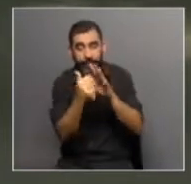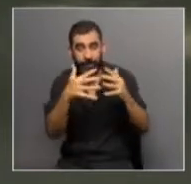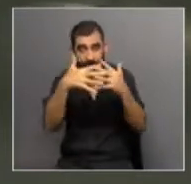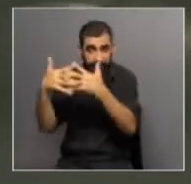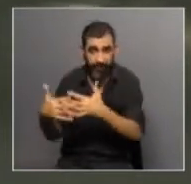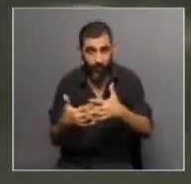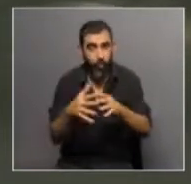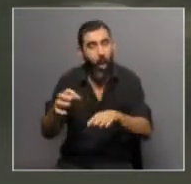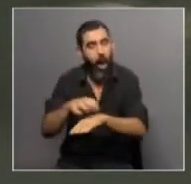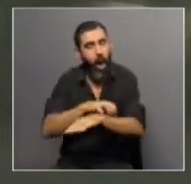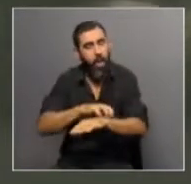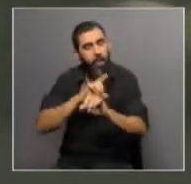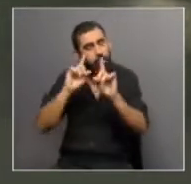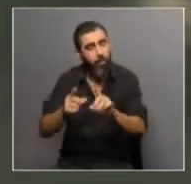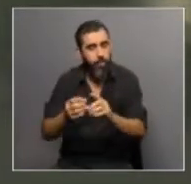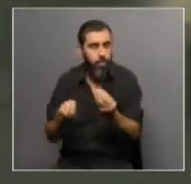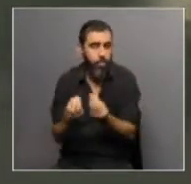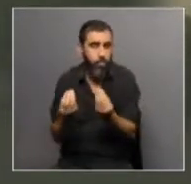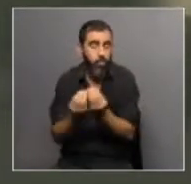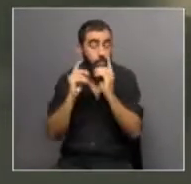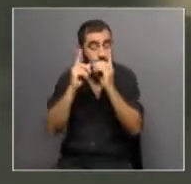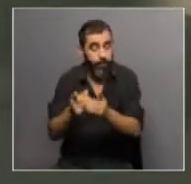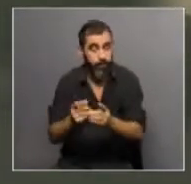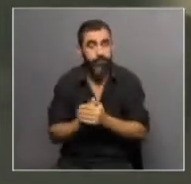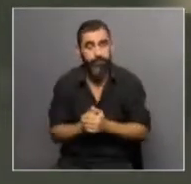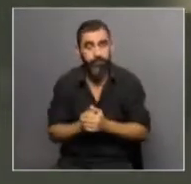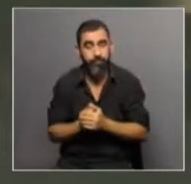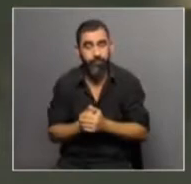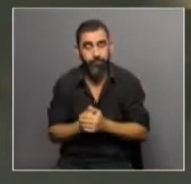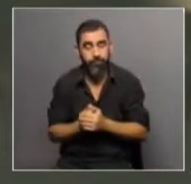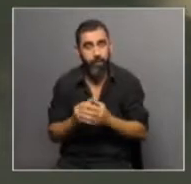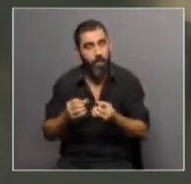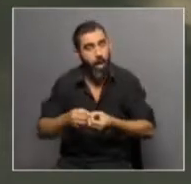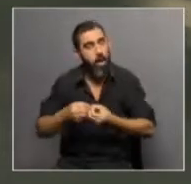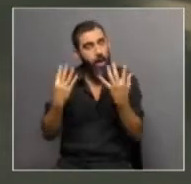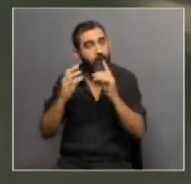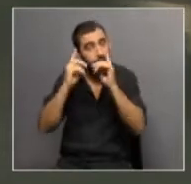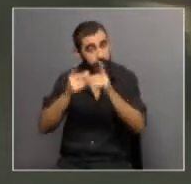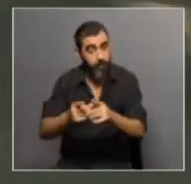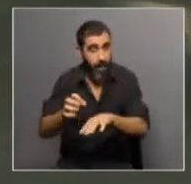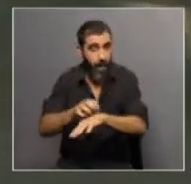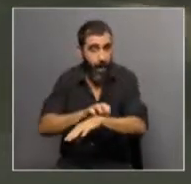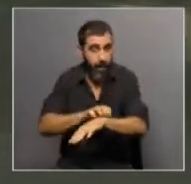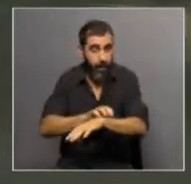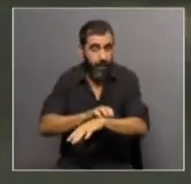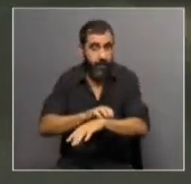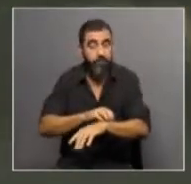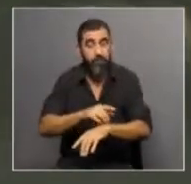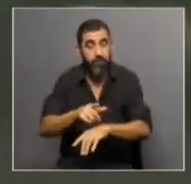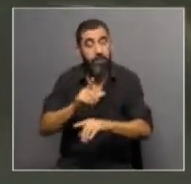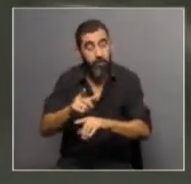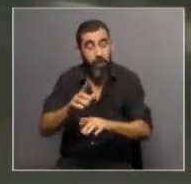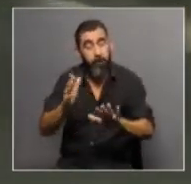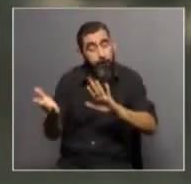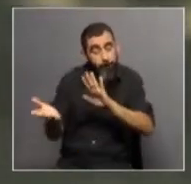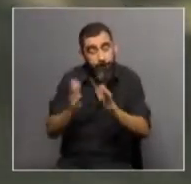unas alergias sumamente importantes y sumamente severas que de alguna manera remedan y se parecen